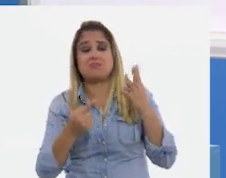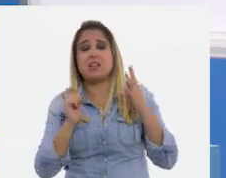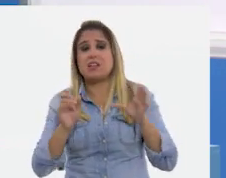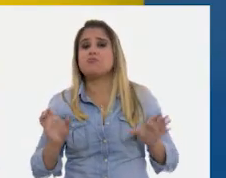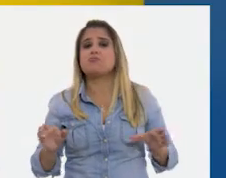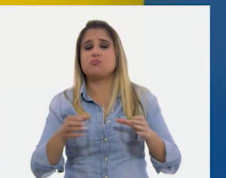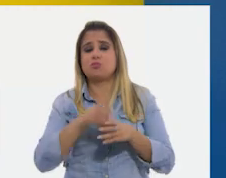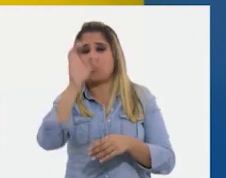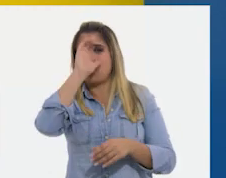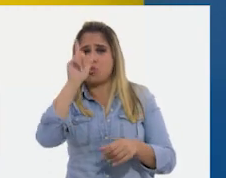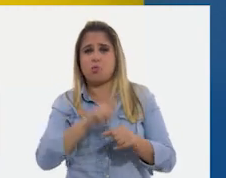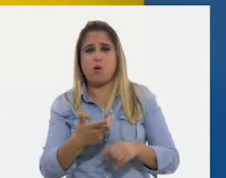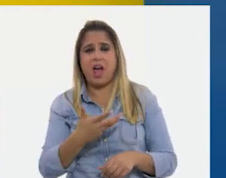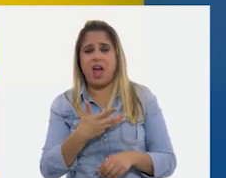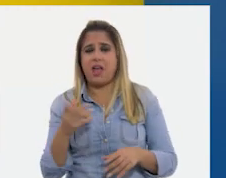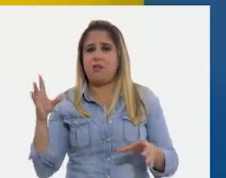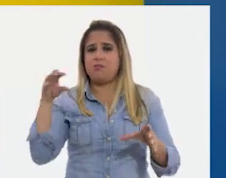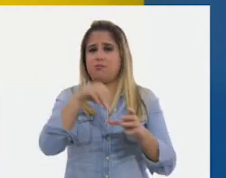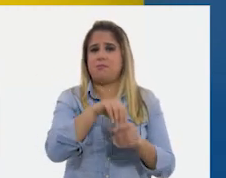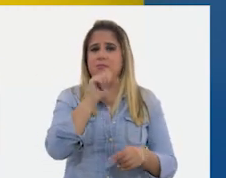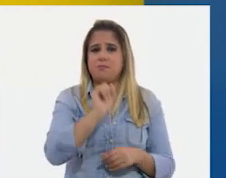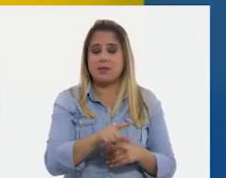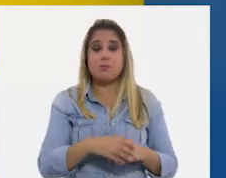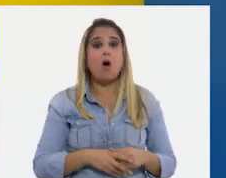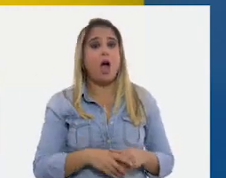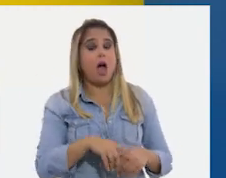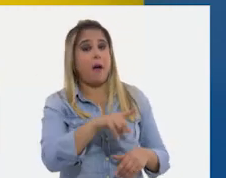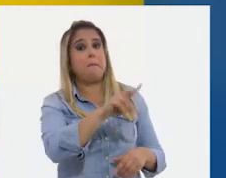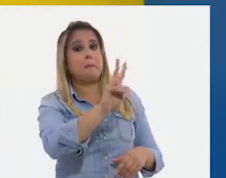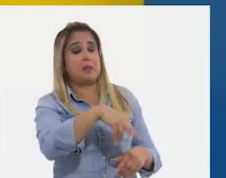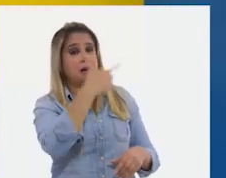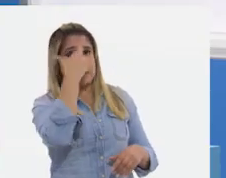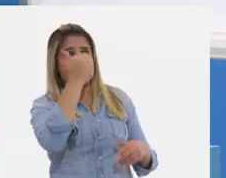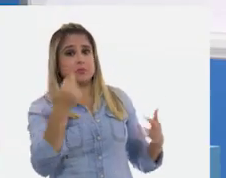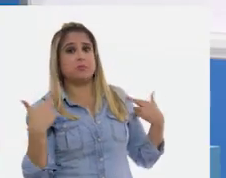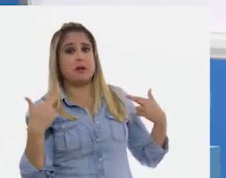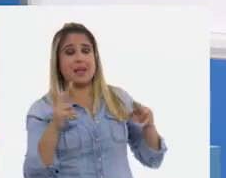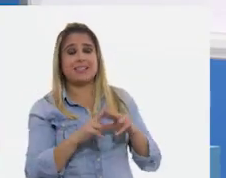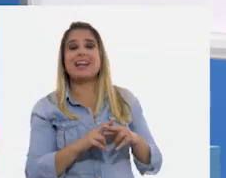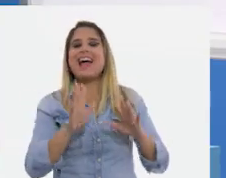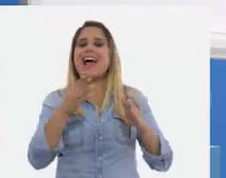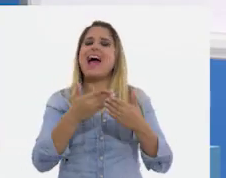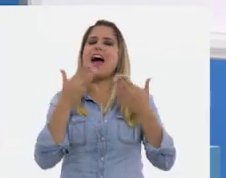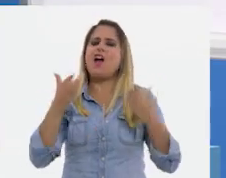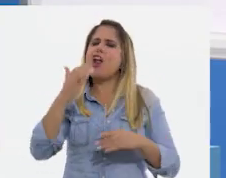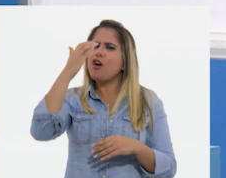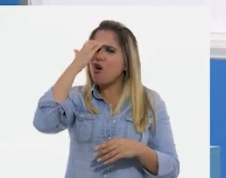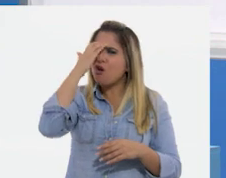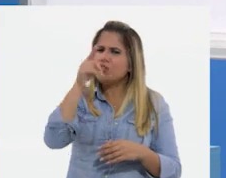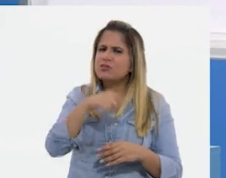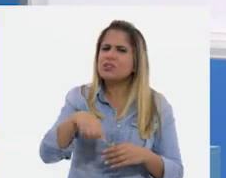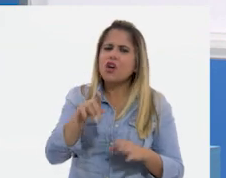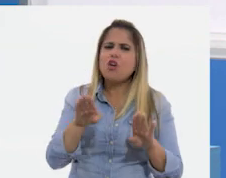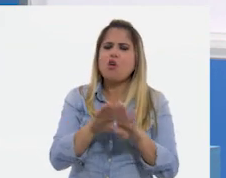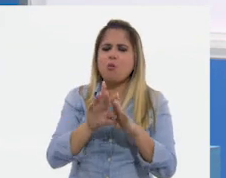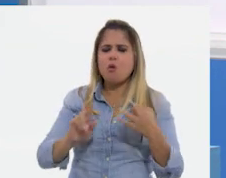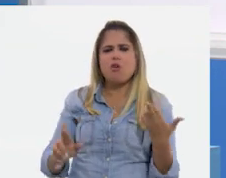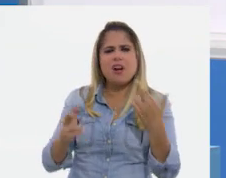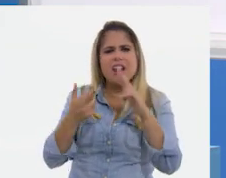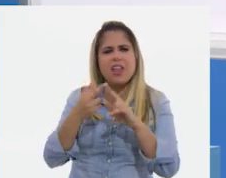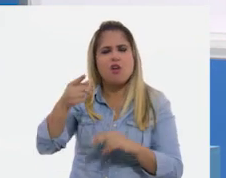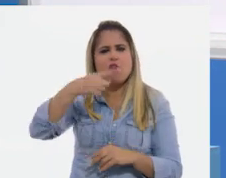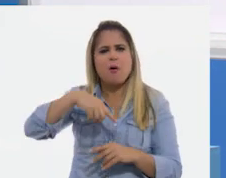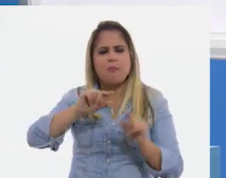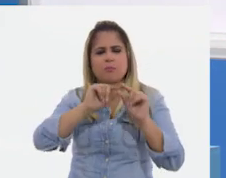cultura. Tiene toda la razón, maestra, sí. Conozcamos cómo se han conformado las religiones en